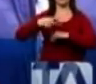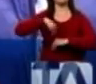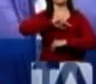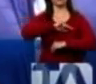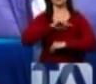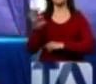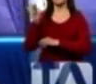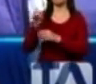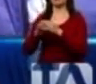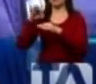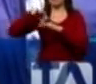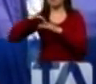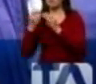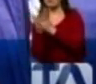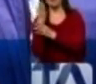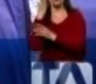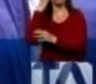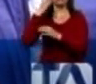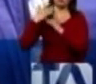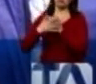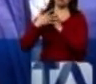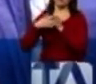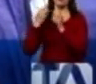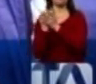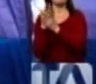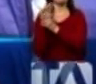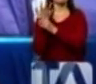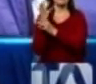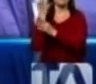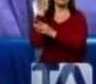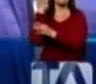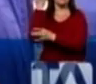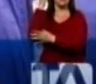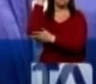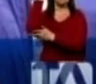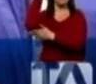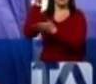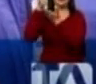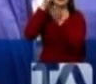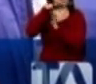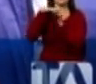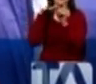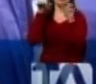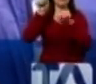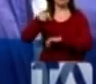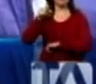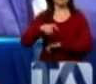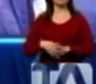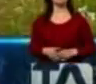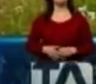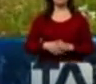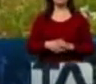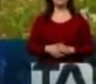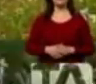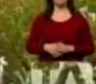el día de hoy, un árbol que va a crecer para darnos un montón de servicios ambientales que necesita mucho esta